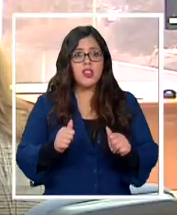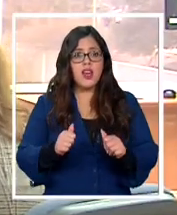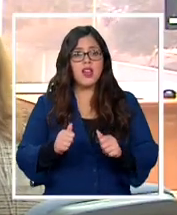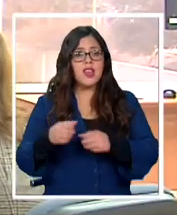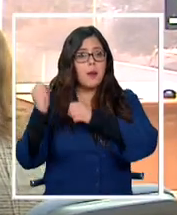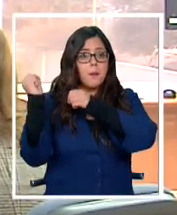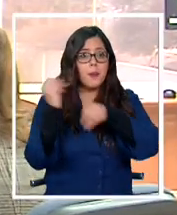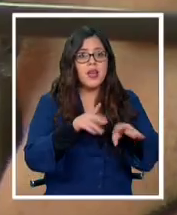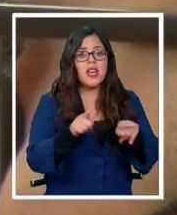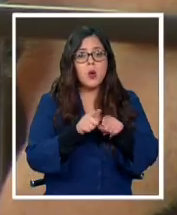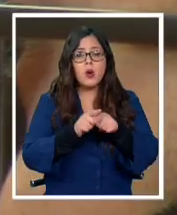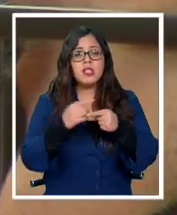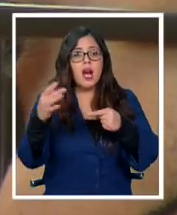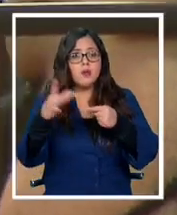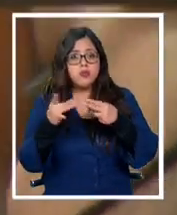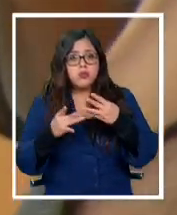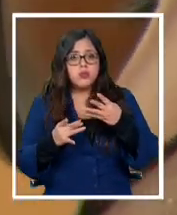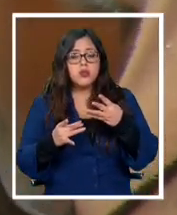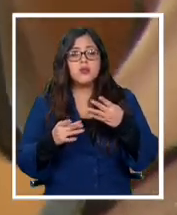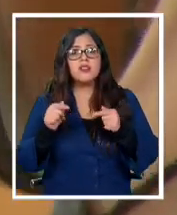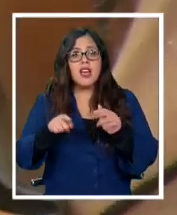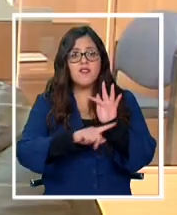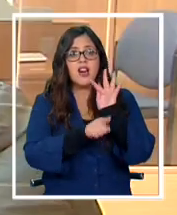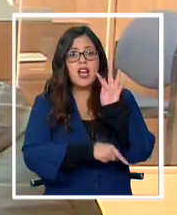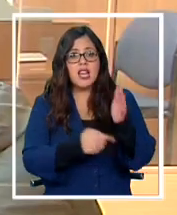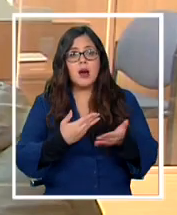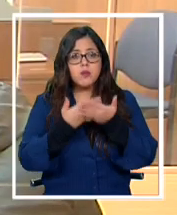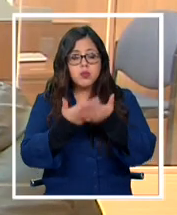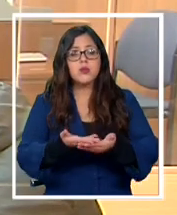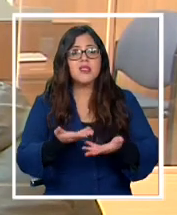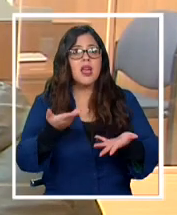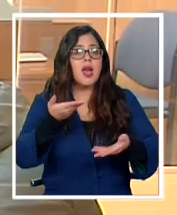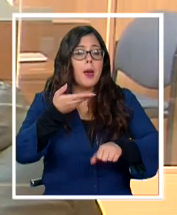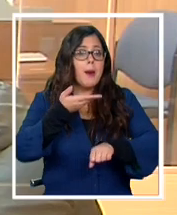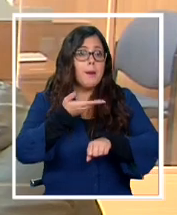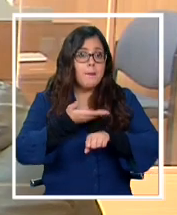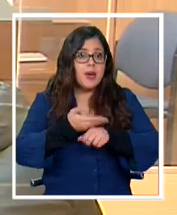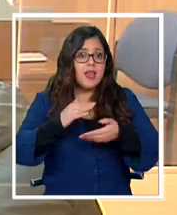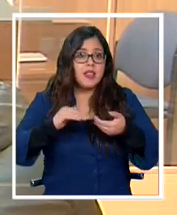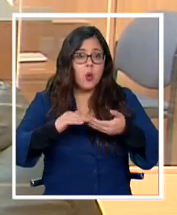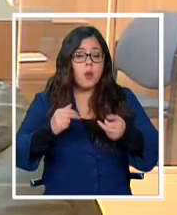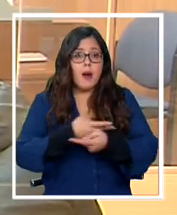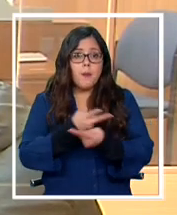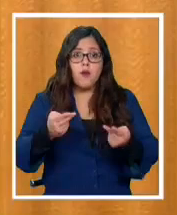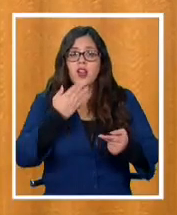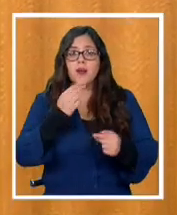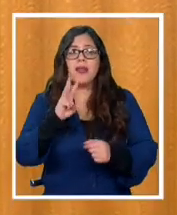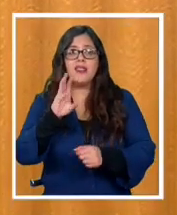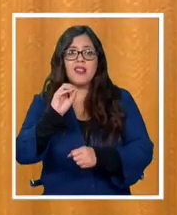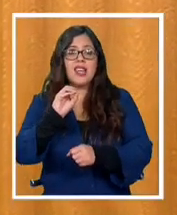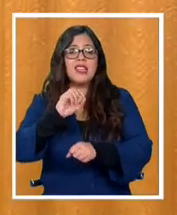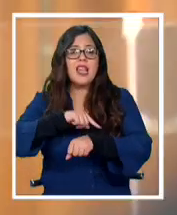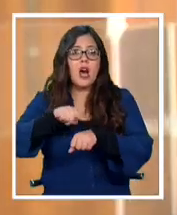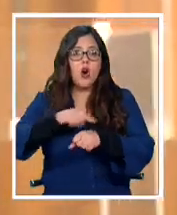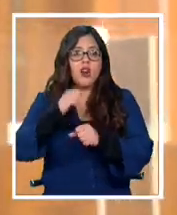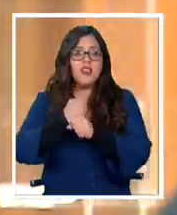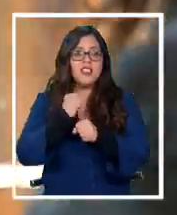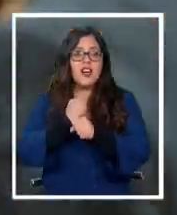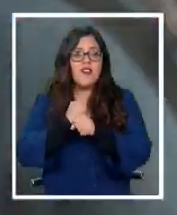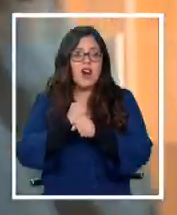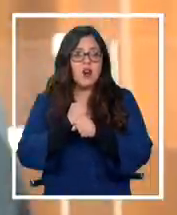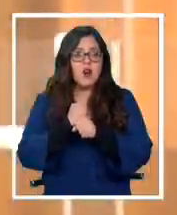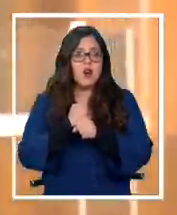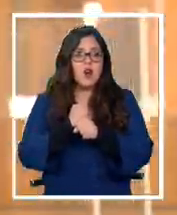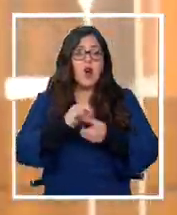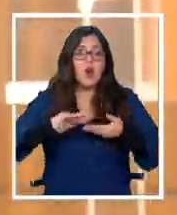con una salida alternativa donde la fiscalía propuso disculpas públicas y 30 horas de trabajos comunitarios en punitaqui lugar de